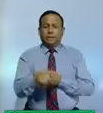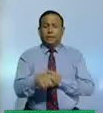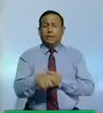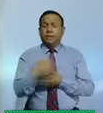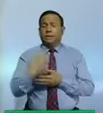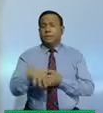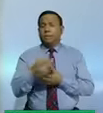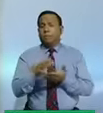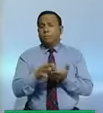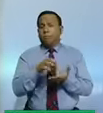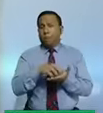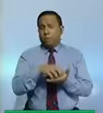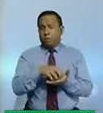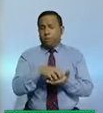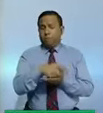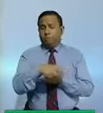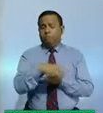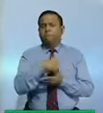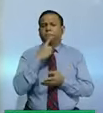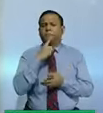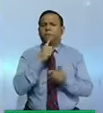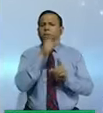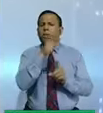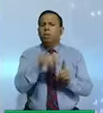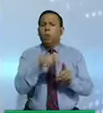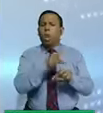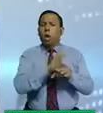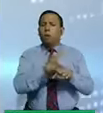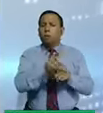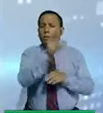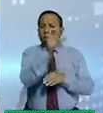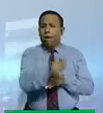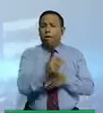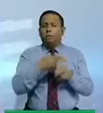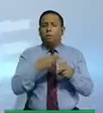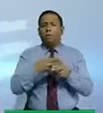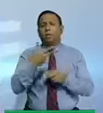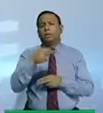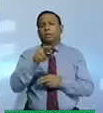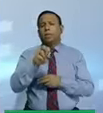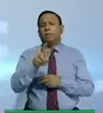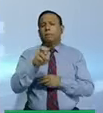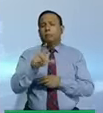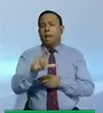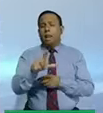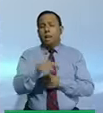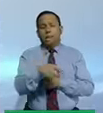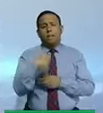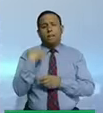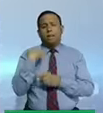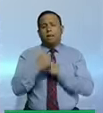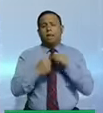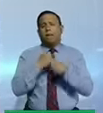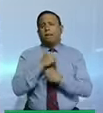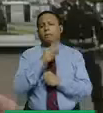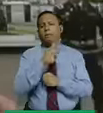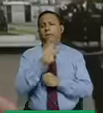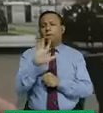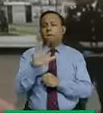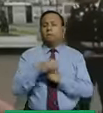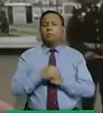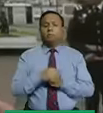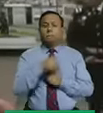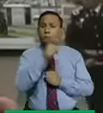En el sitio, asesinaron al concejal Charbel Roujanav, de 45 años. El